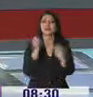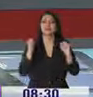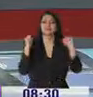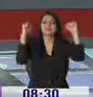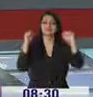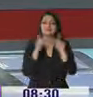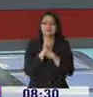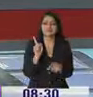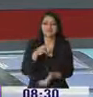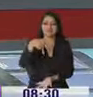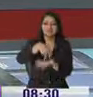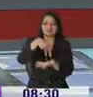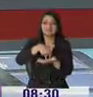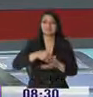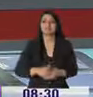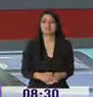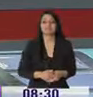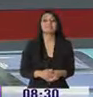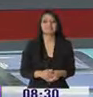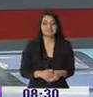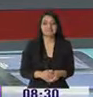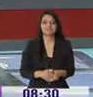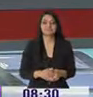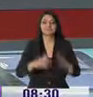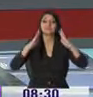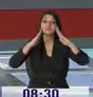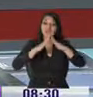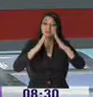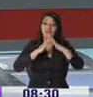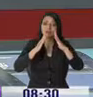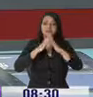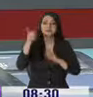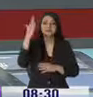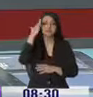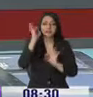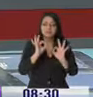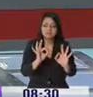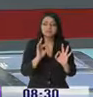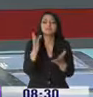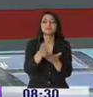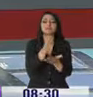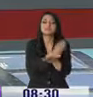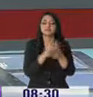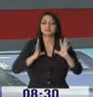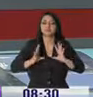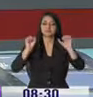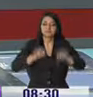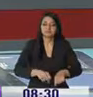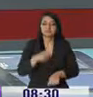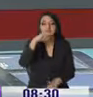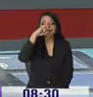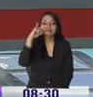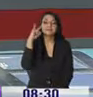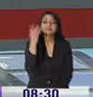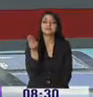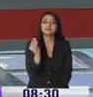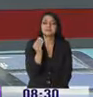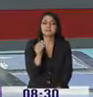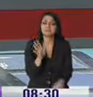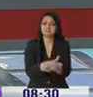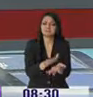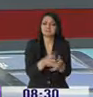Levantada, eso abajo. En la casa saber pegar full, se darán cursos vacacionales. Esto para niños y jóvenes. Así que,